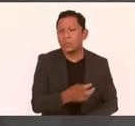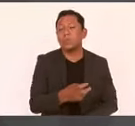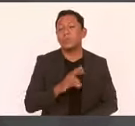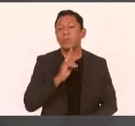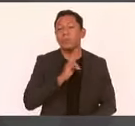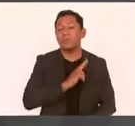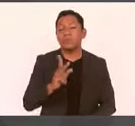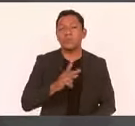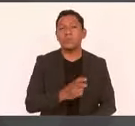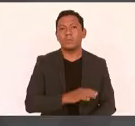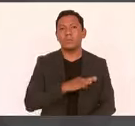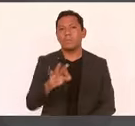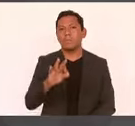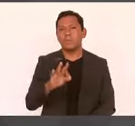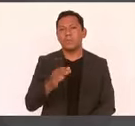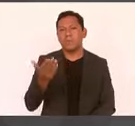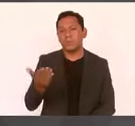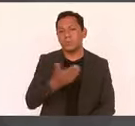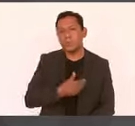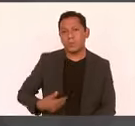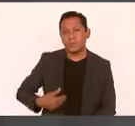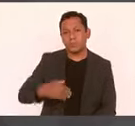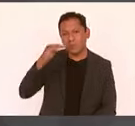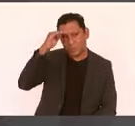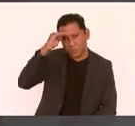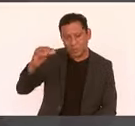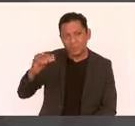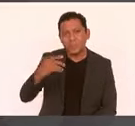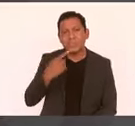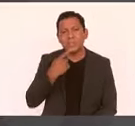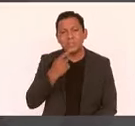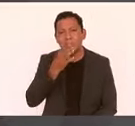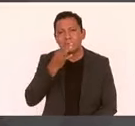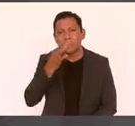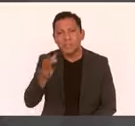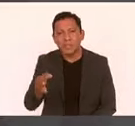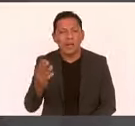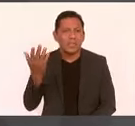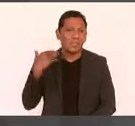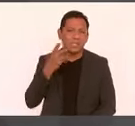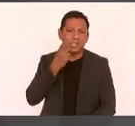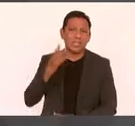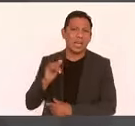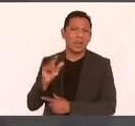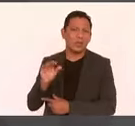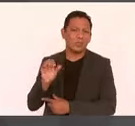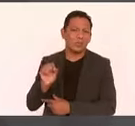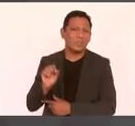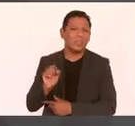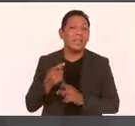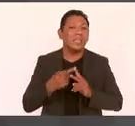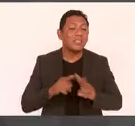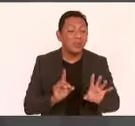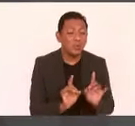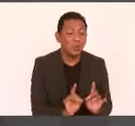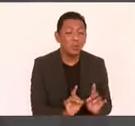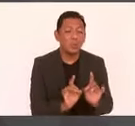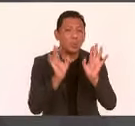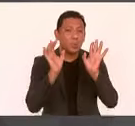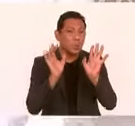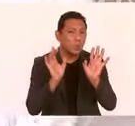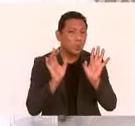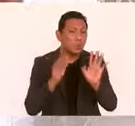incomparablemente pobre. Señor presidente, solamente, como decía Camus, al principio de las catástrofes y cuando